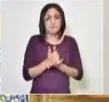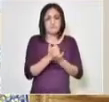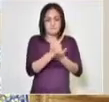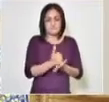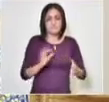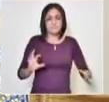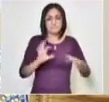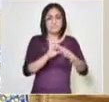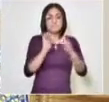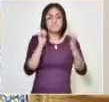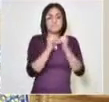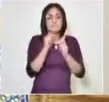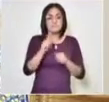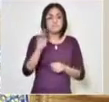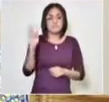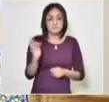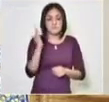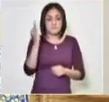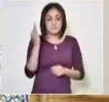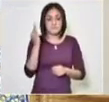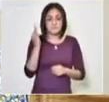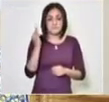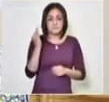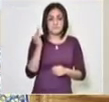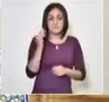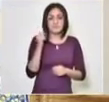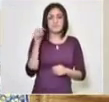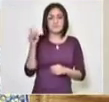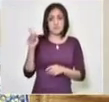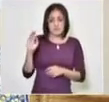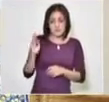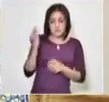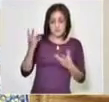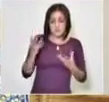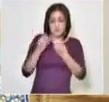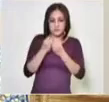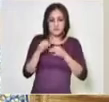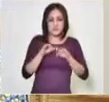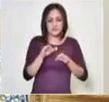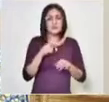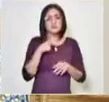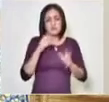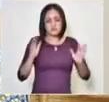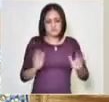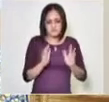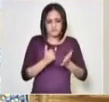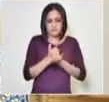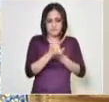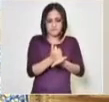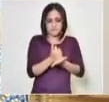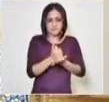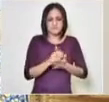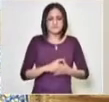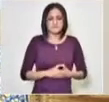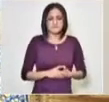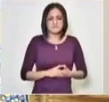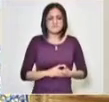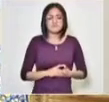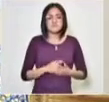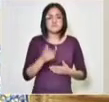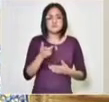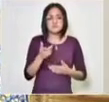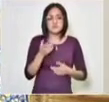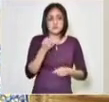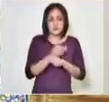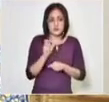en coordinación con la federación. Bueno, la federación lo está haciendo y nosotros estamos empujando. En tanto